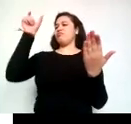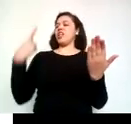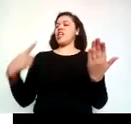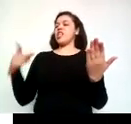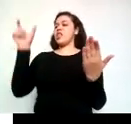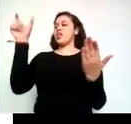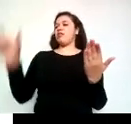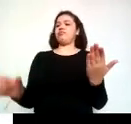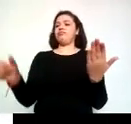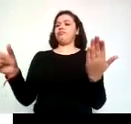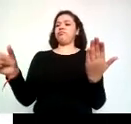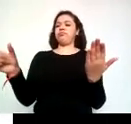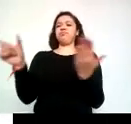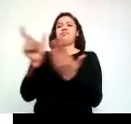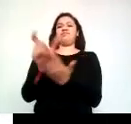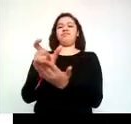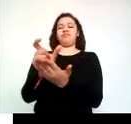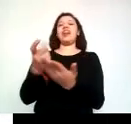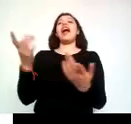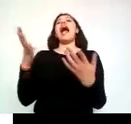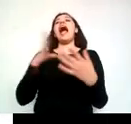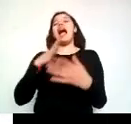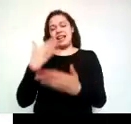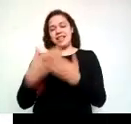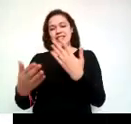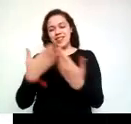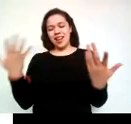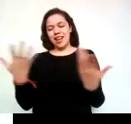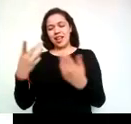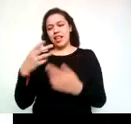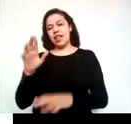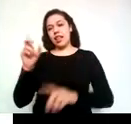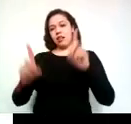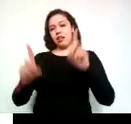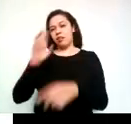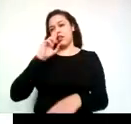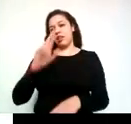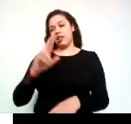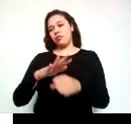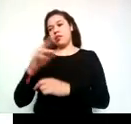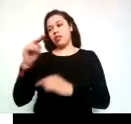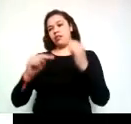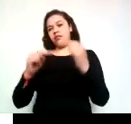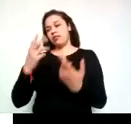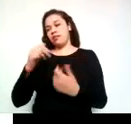que accionar algunos temas dependiendo de los resultados que nos encontremos. Les recomendamos